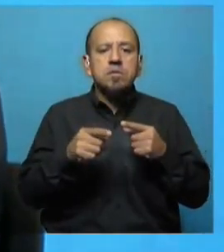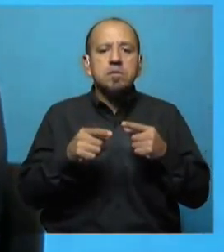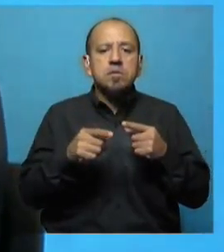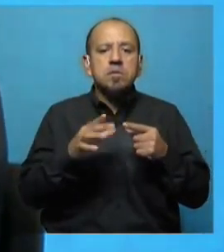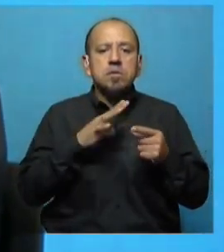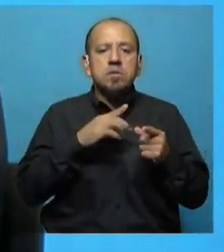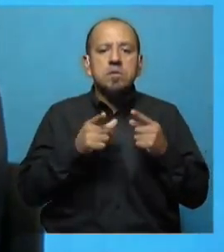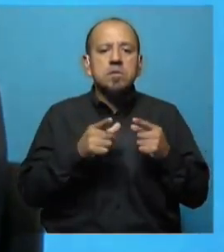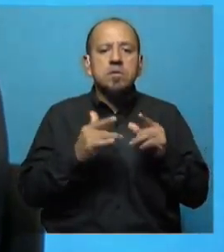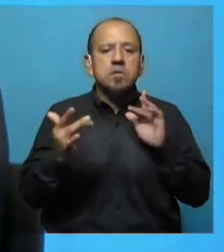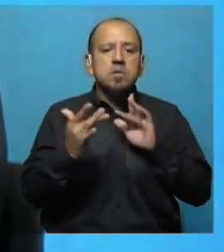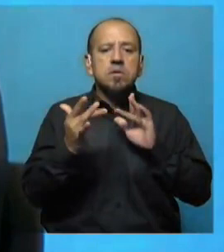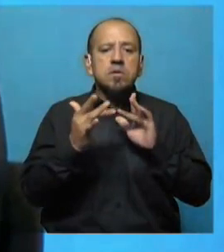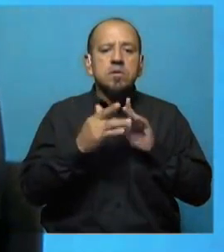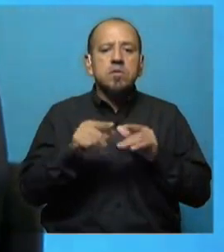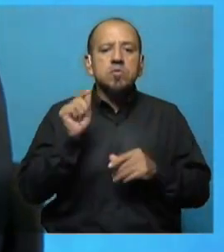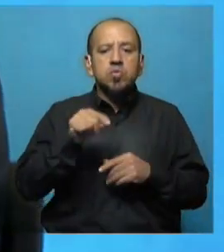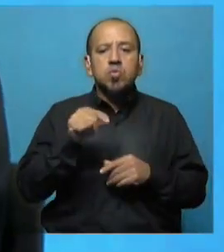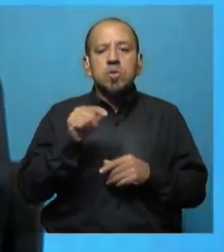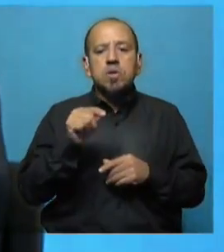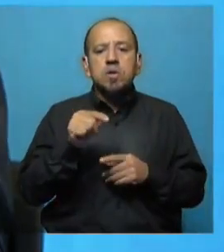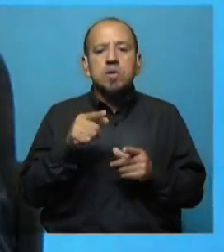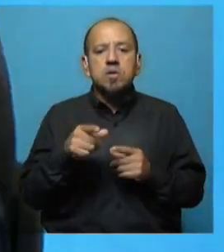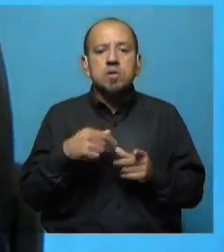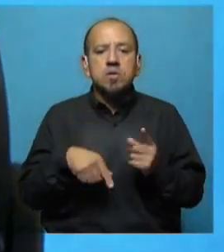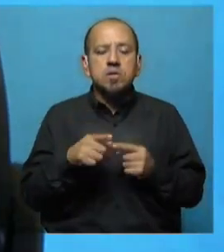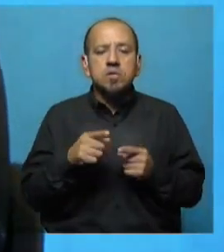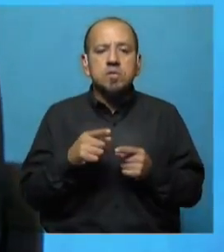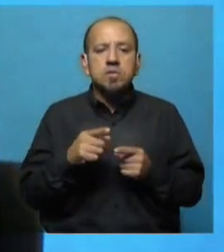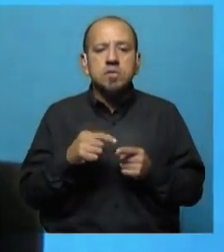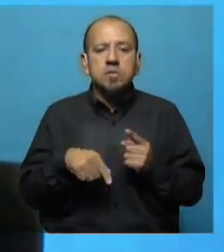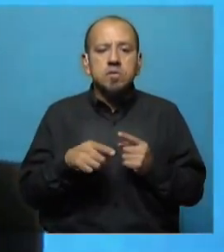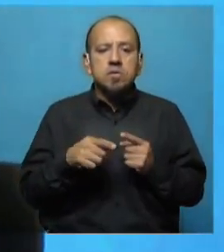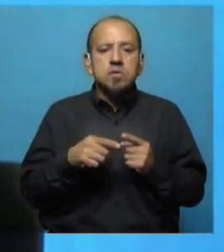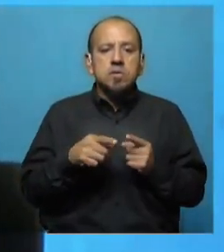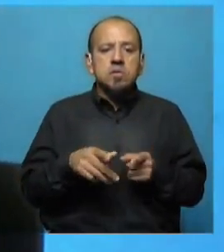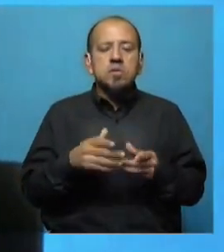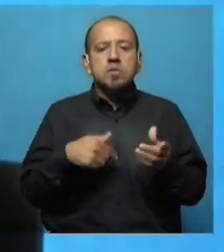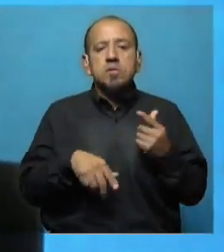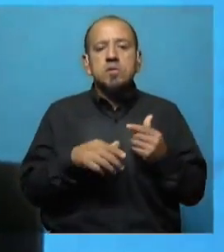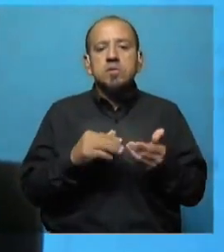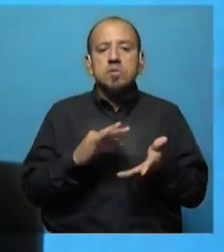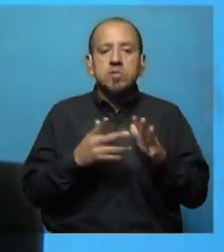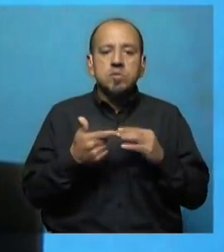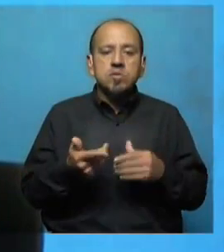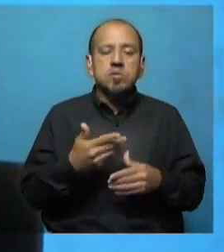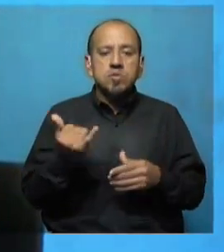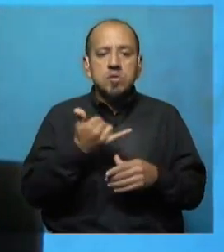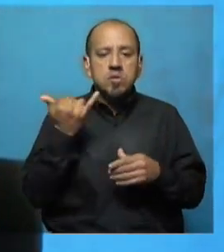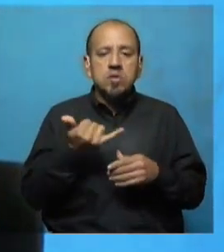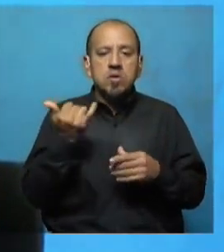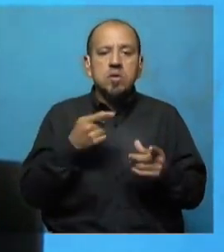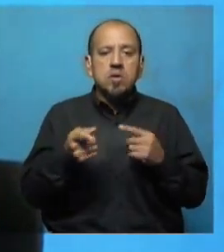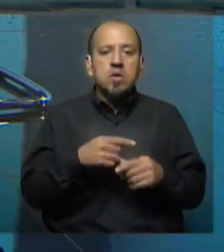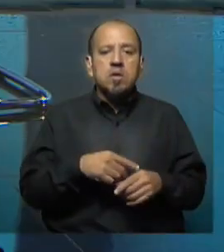tu contacto con Twitter ha generado además de una cantidad de Seguidores era una herramienta a la que dedicás mucho tiempo por día